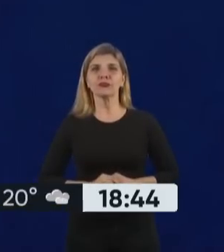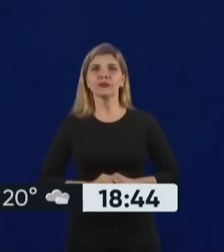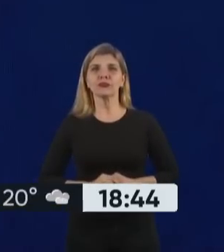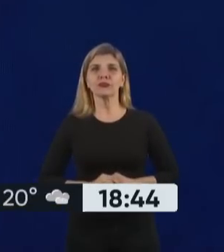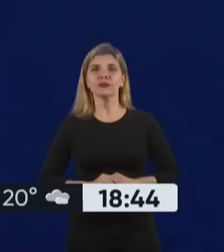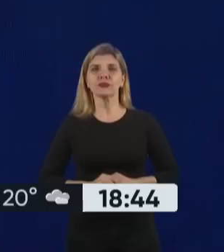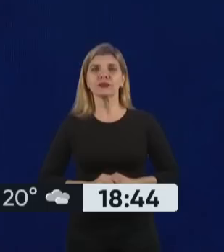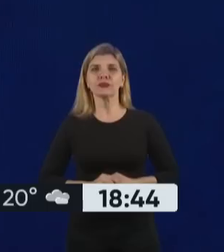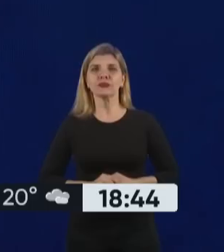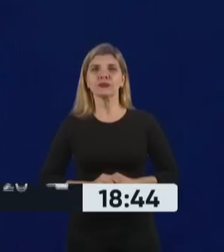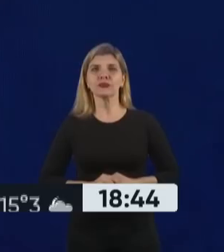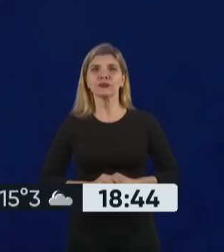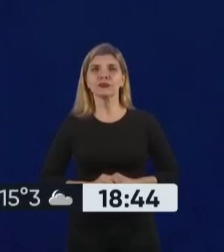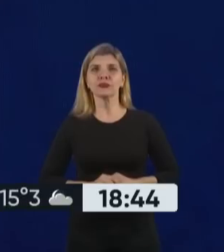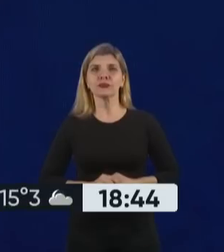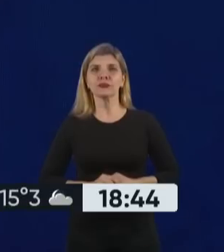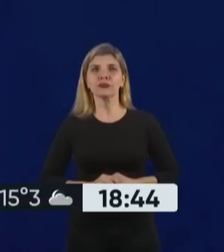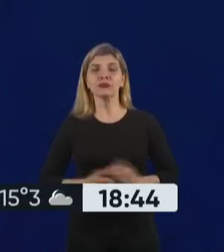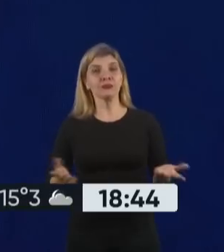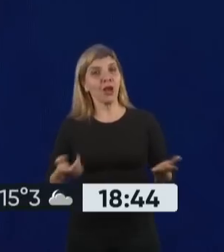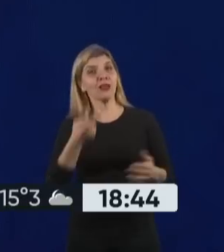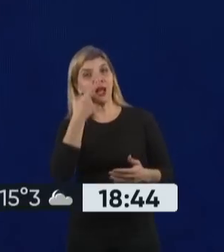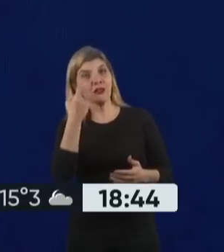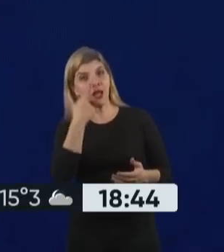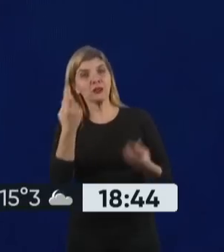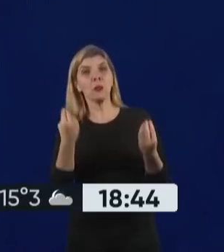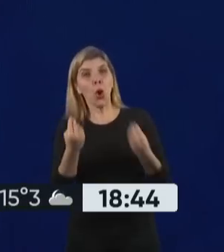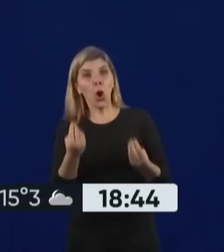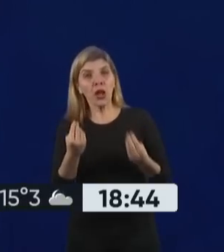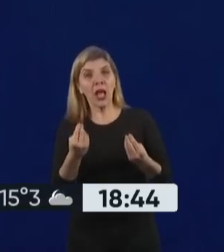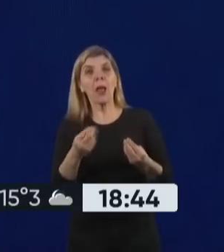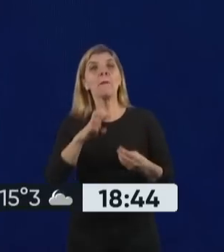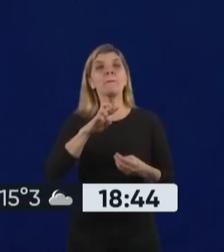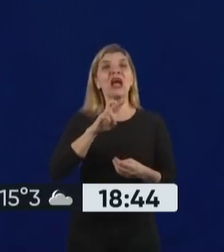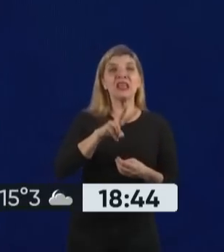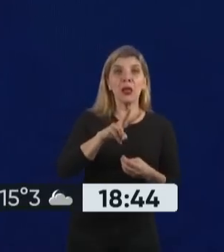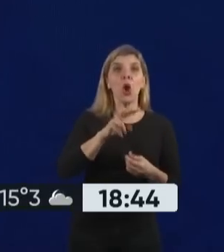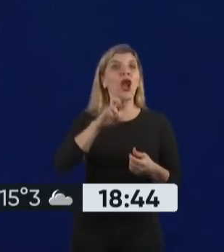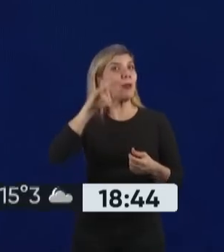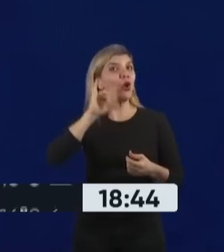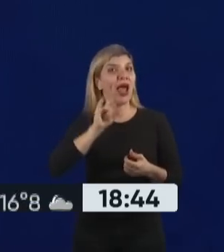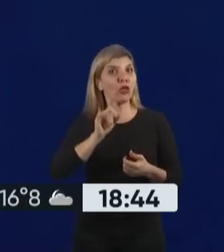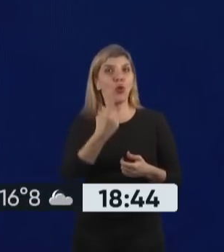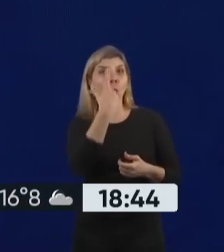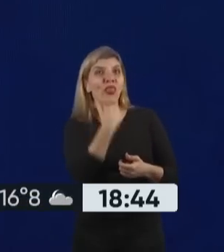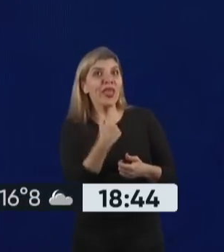y esto es interesante porque habían pasado todos los pasivos remunerados a un